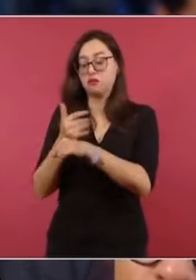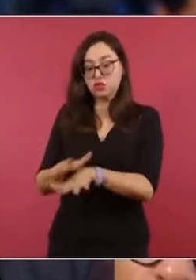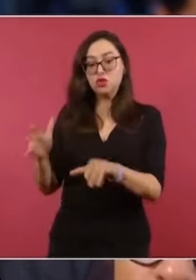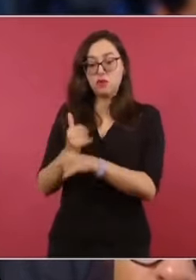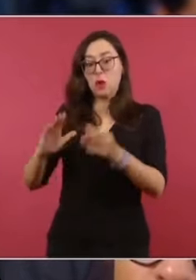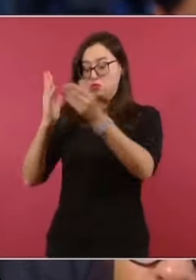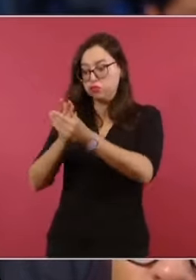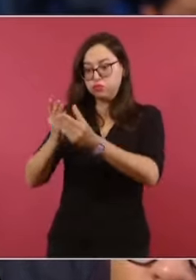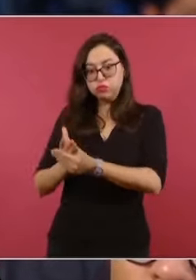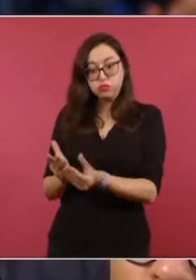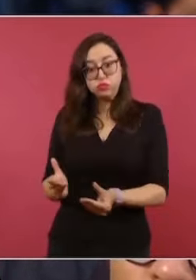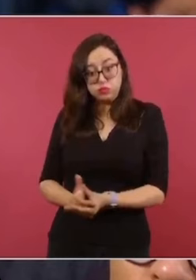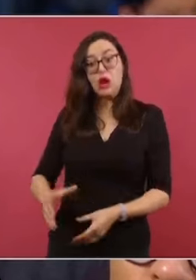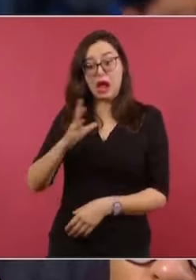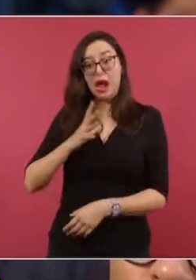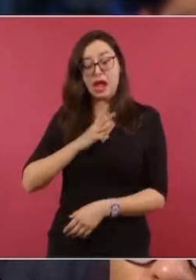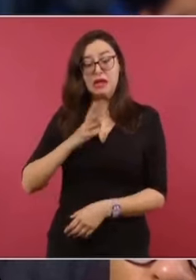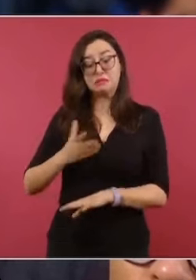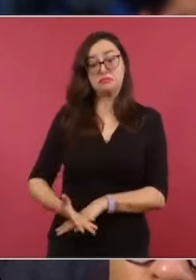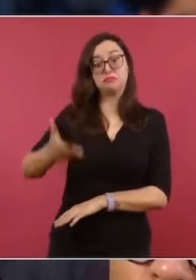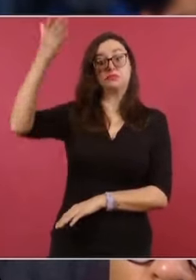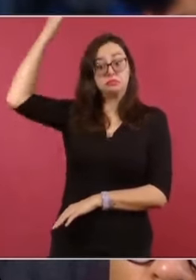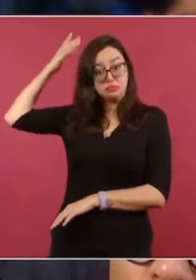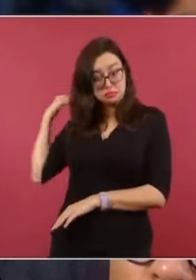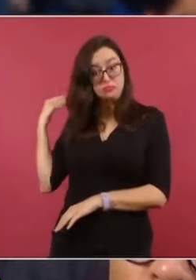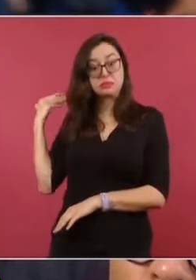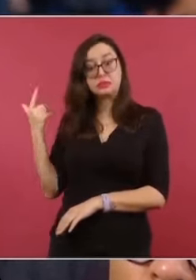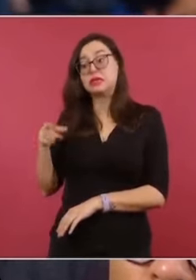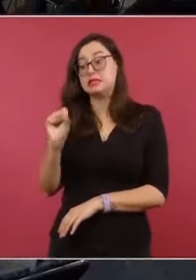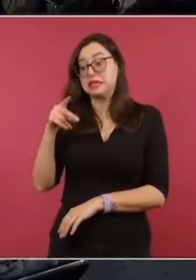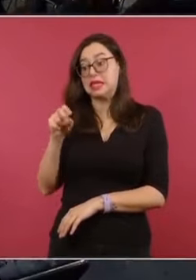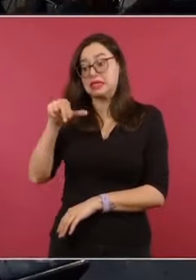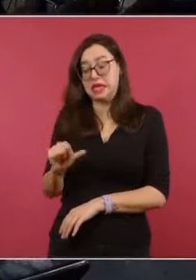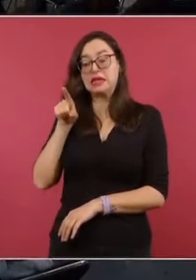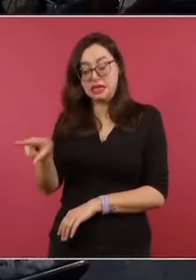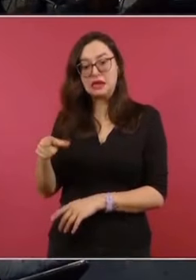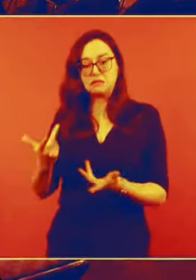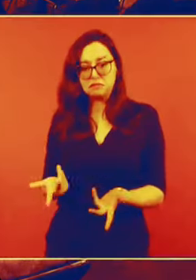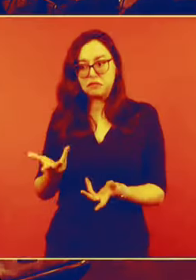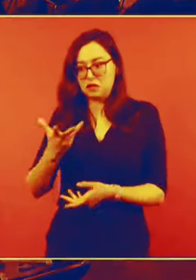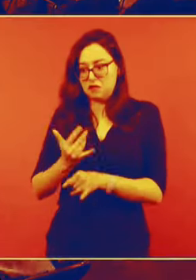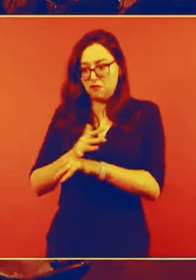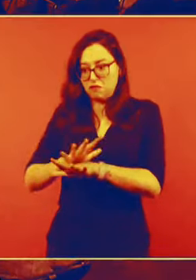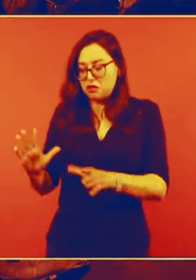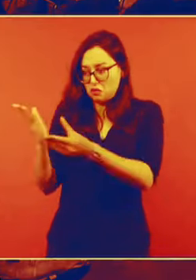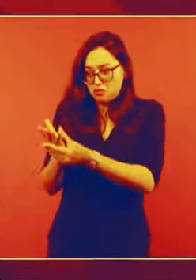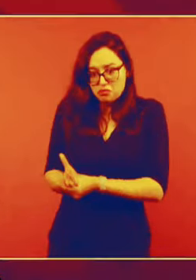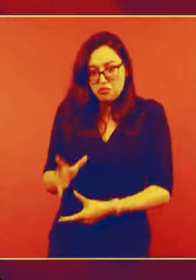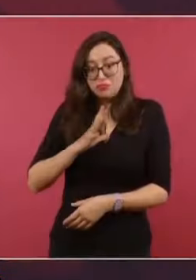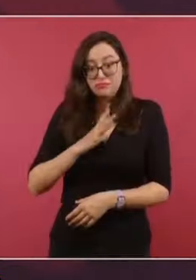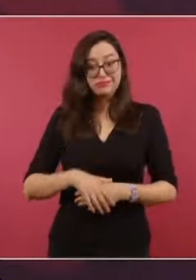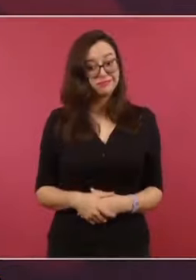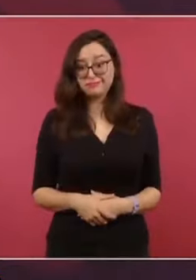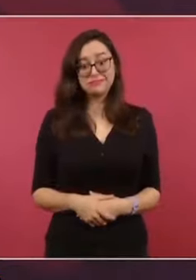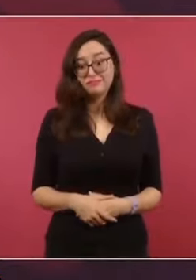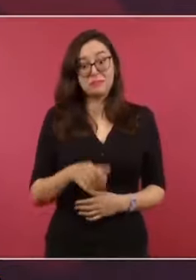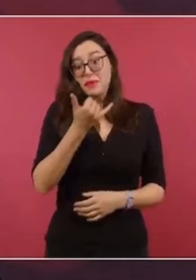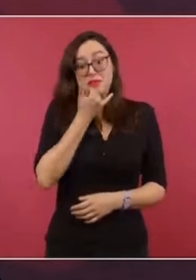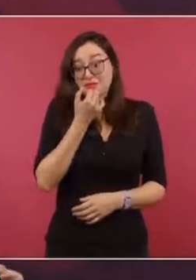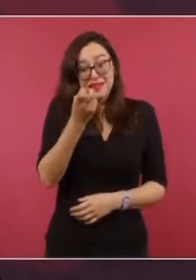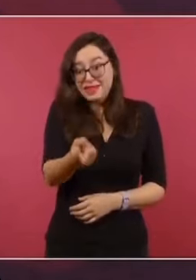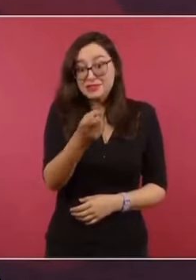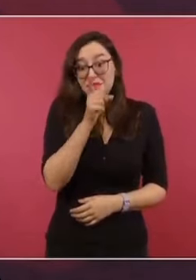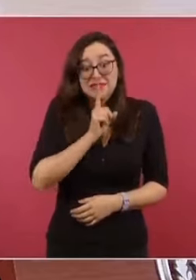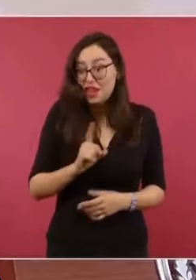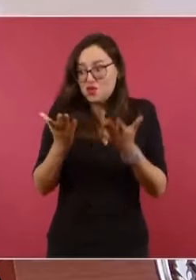de los jóvenes, archivos físicos y electrónicos dentro del Centro Militar de Inteligencia. Incluso con la información que tenía la propia Sedena como institución de seguridad y que vigila... Pero es que todo lo que me estás planteando es falso. O sea,